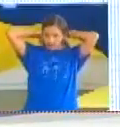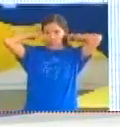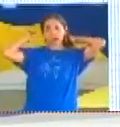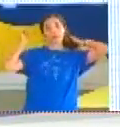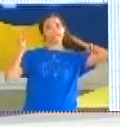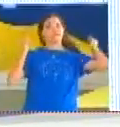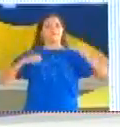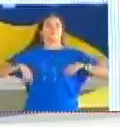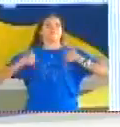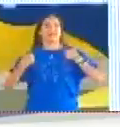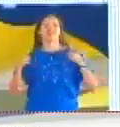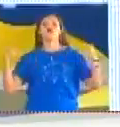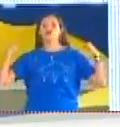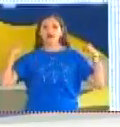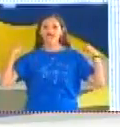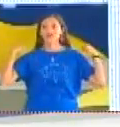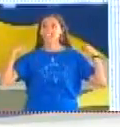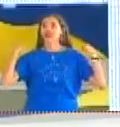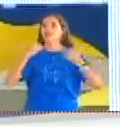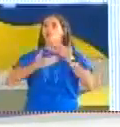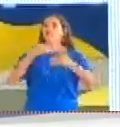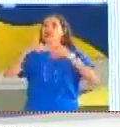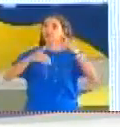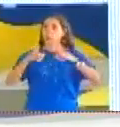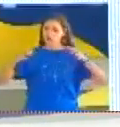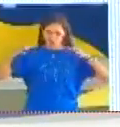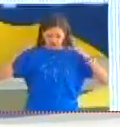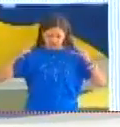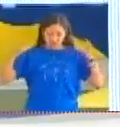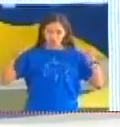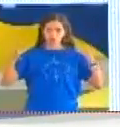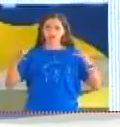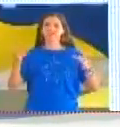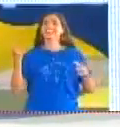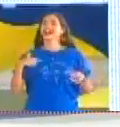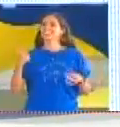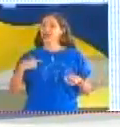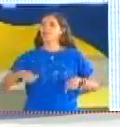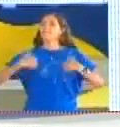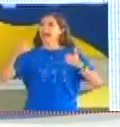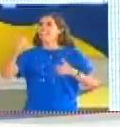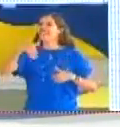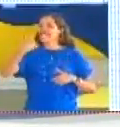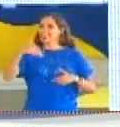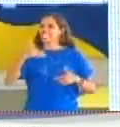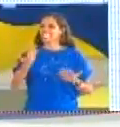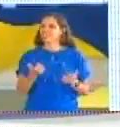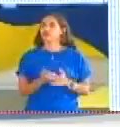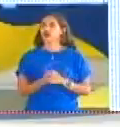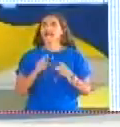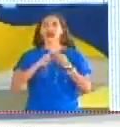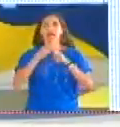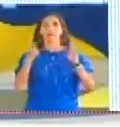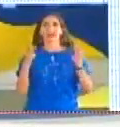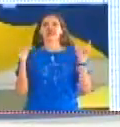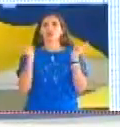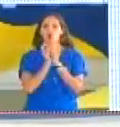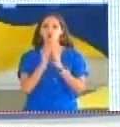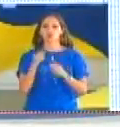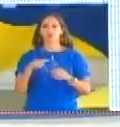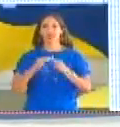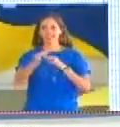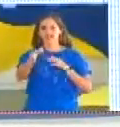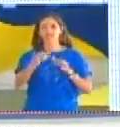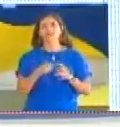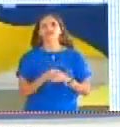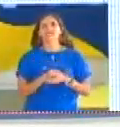sea el proceso electoral, más masivo, tendremos más derecho a conquistar la paz a corto plazo,